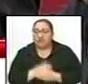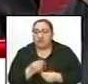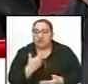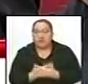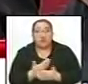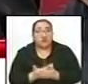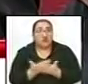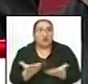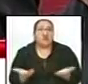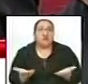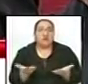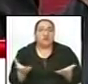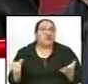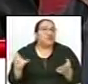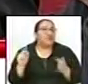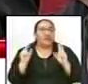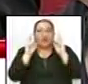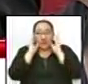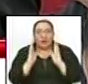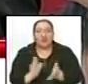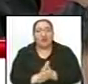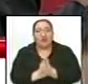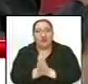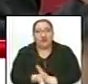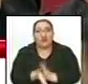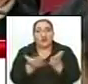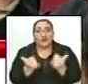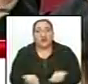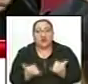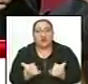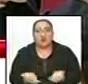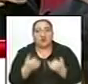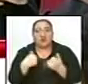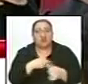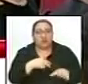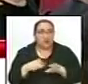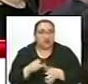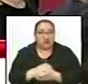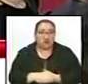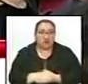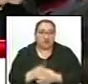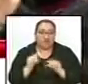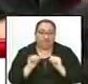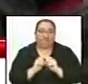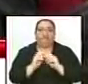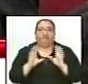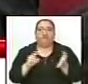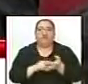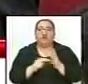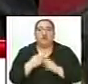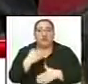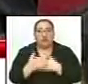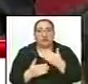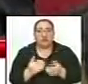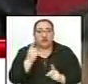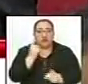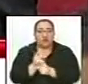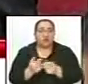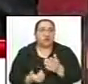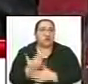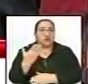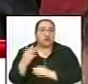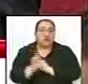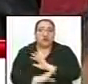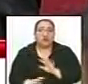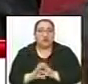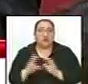porque hay pruebas que no se han atendido. Y ahora, lo que estamos haciendo, lo que me queda claro aquí, es que estamos avanzando hacia un nuevo